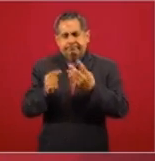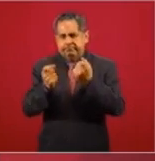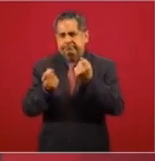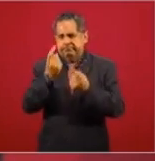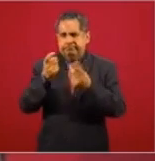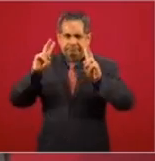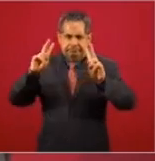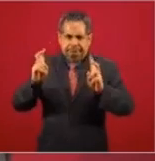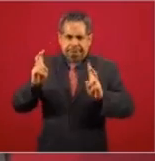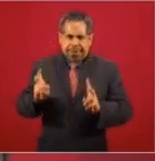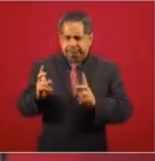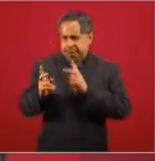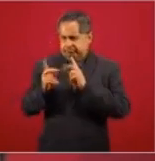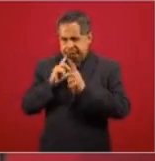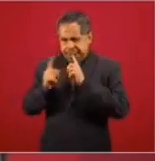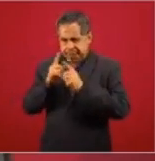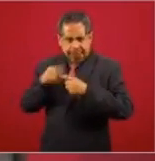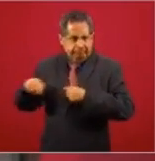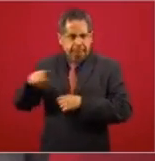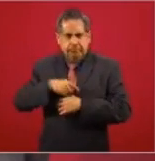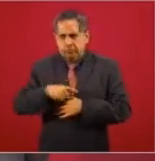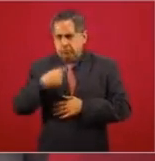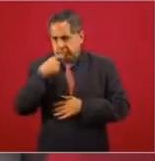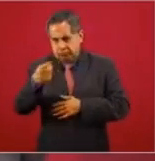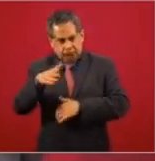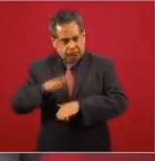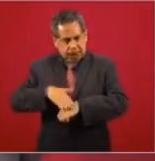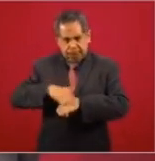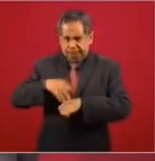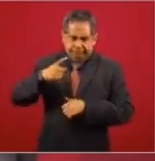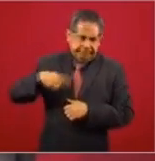algunos temas. Y les decía yo